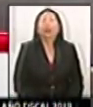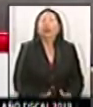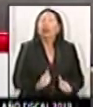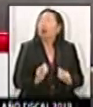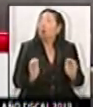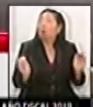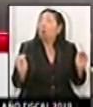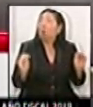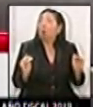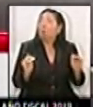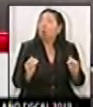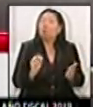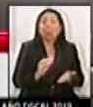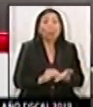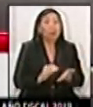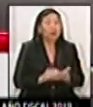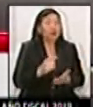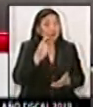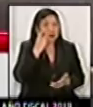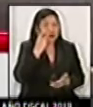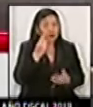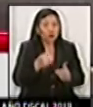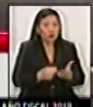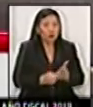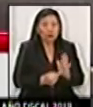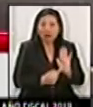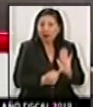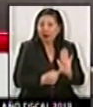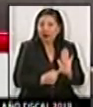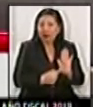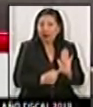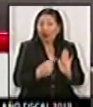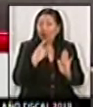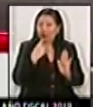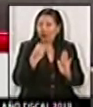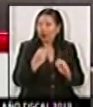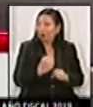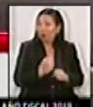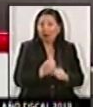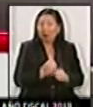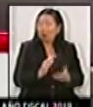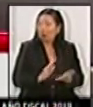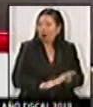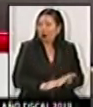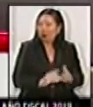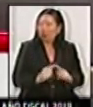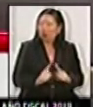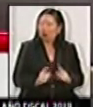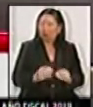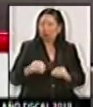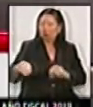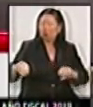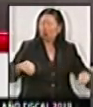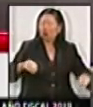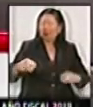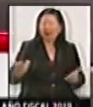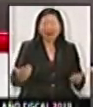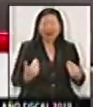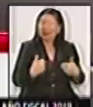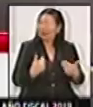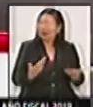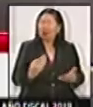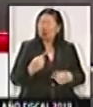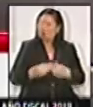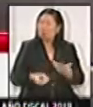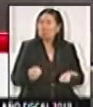está cayendo. Ojo, las cifras que nos muestran nos dicen que el empleo no va tan mal, pero luego lo vemos desagregado y tenemos